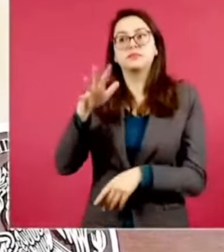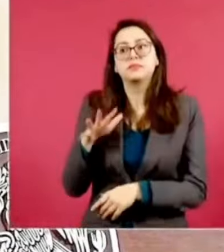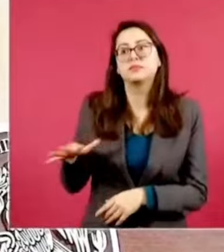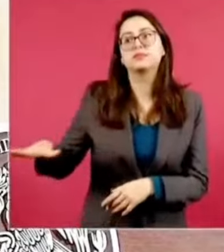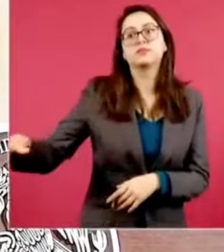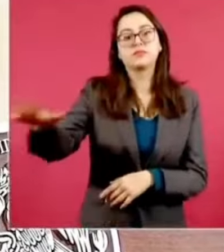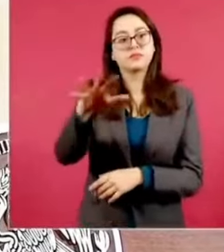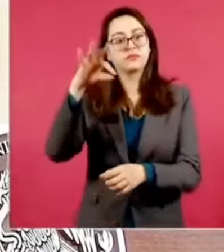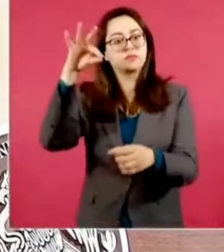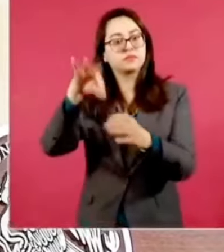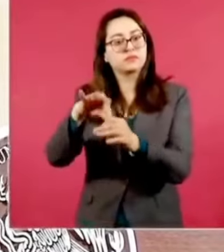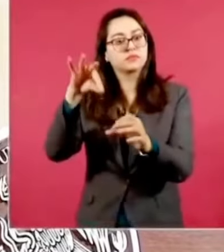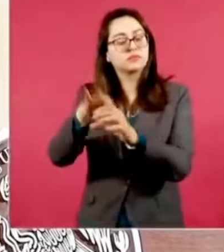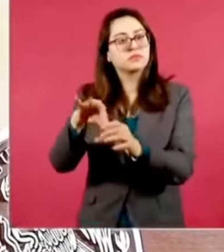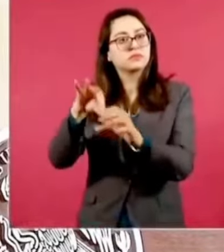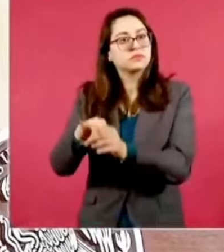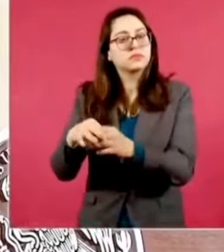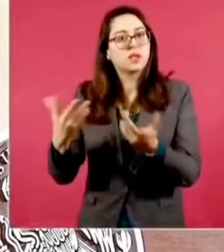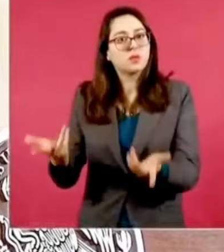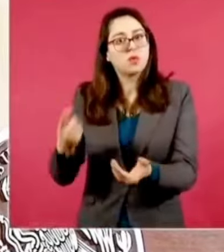¿Nos van a tener confianza?